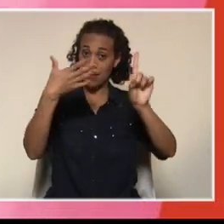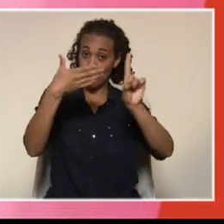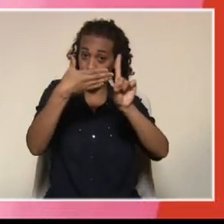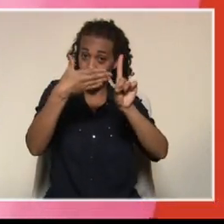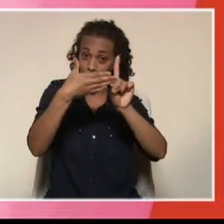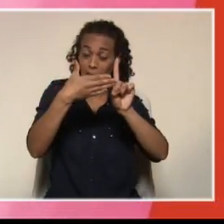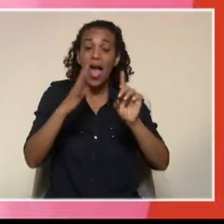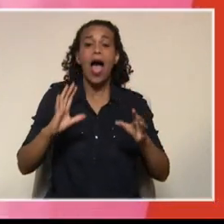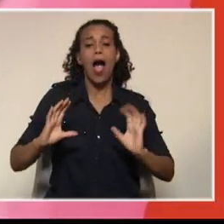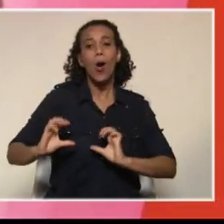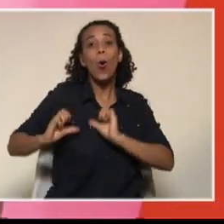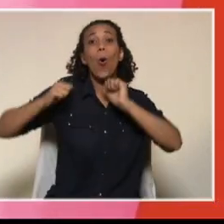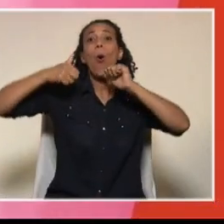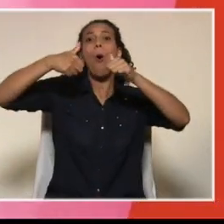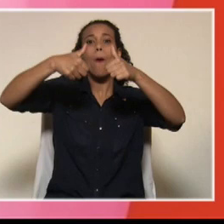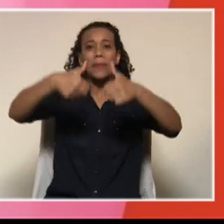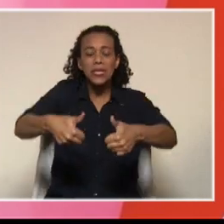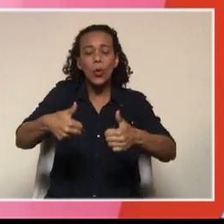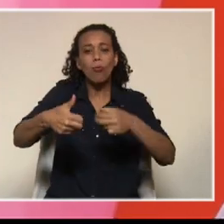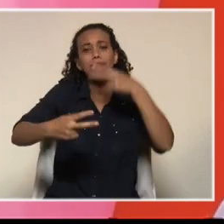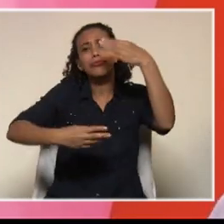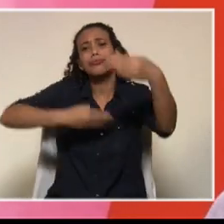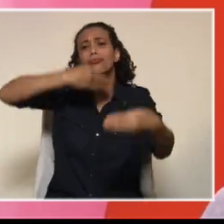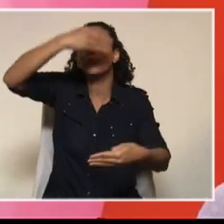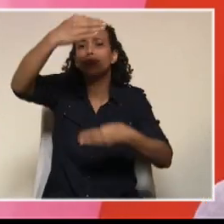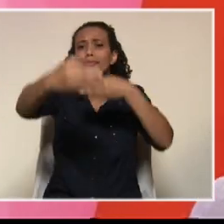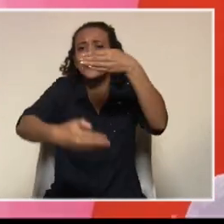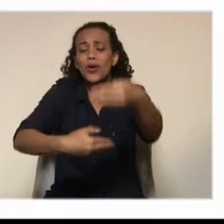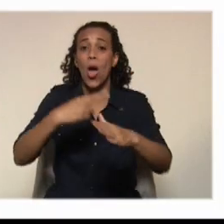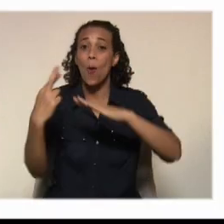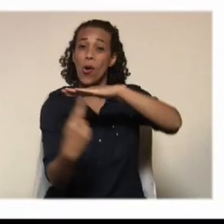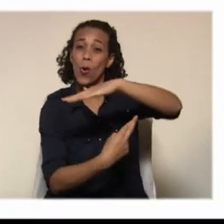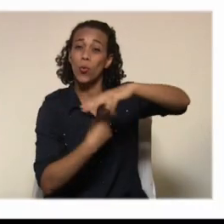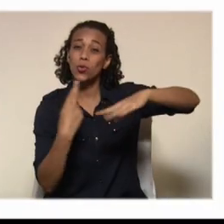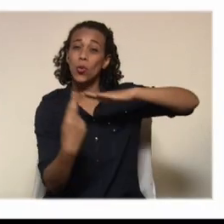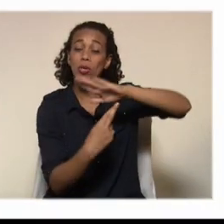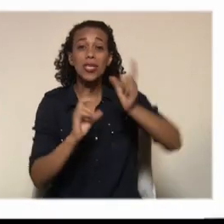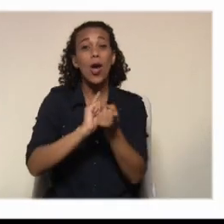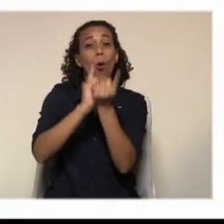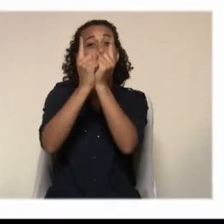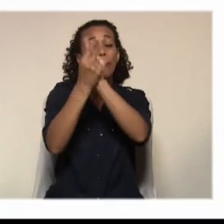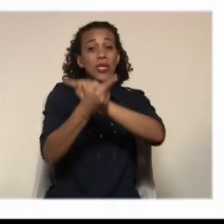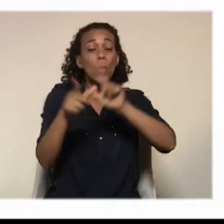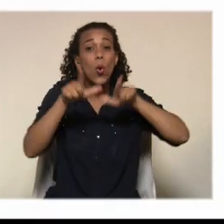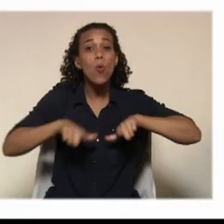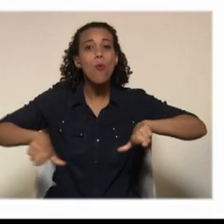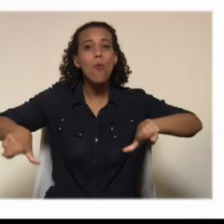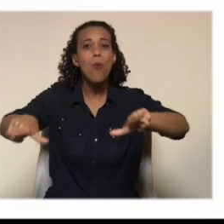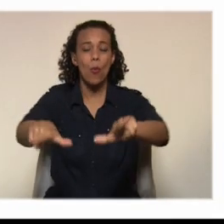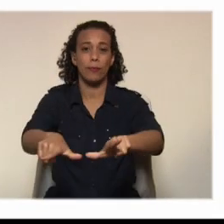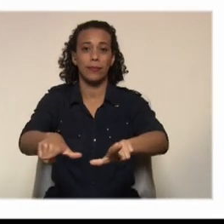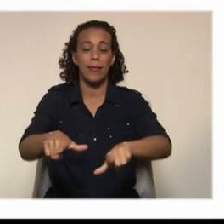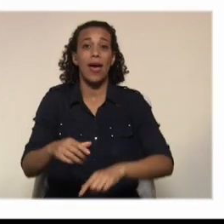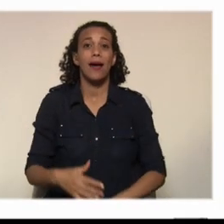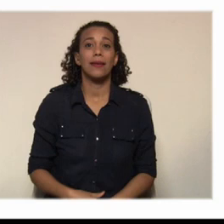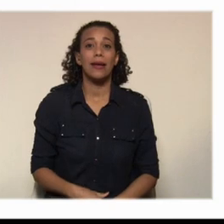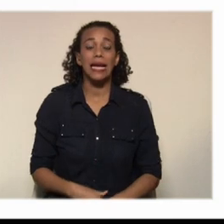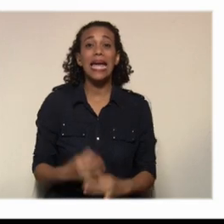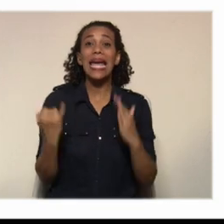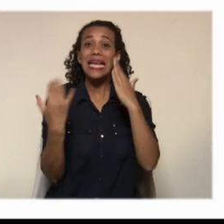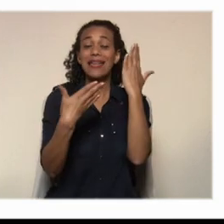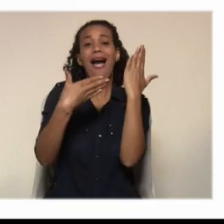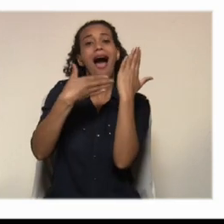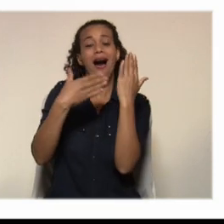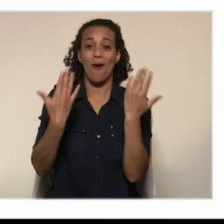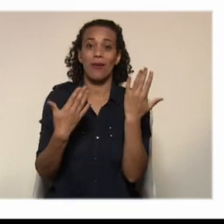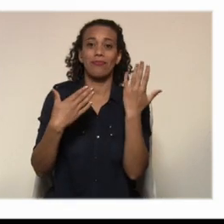INSE trascendió y en la actualidad, y gracias al proceso revolucionario, se convirtió en lo que se llama INSES, Instituto